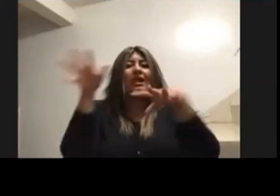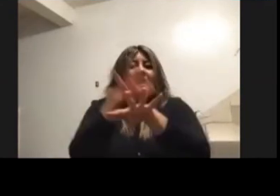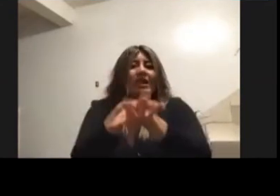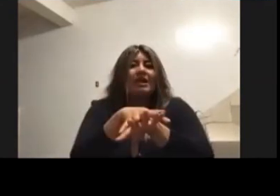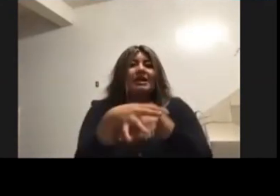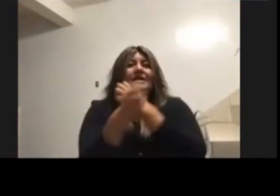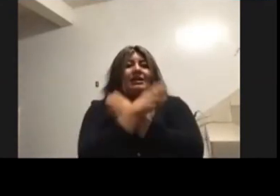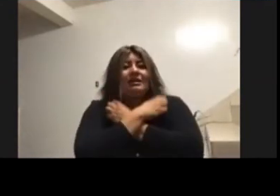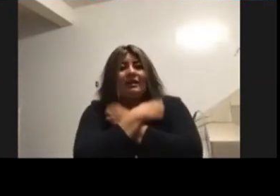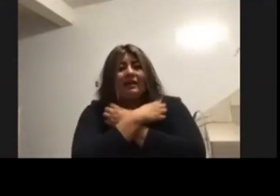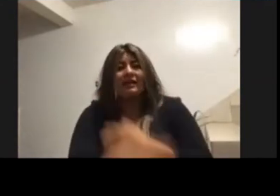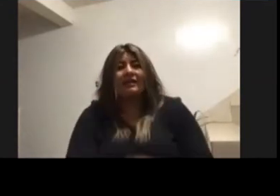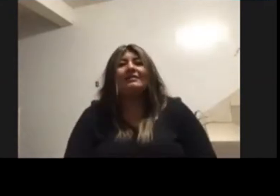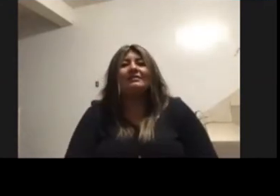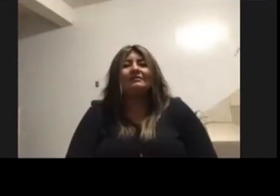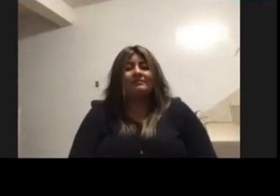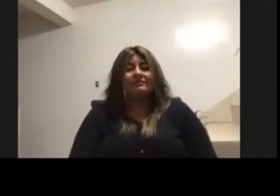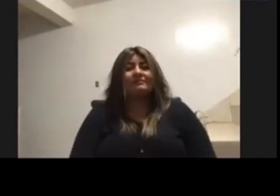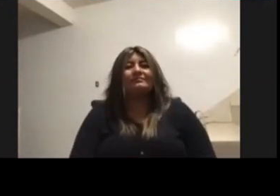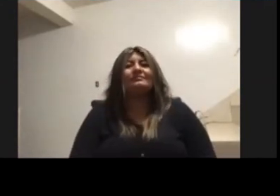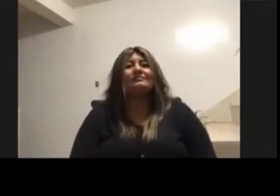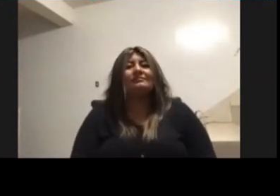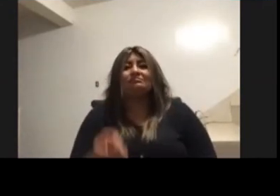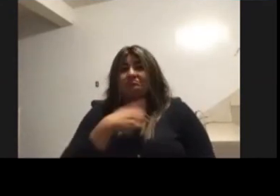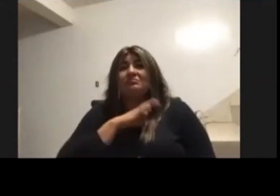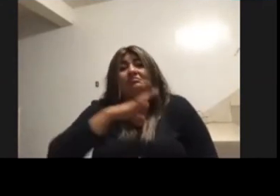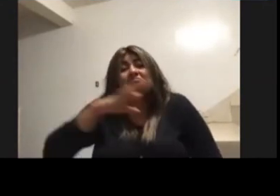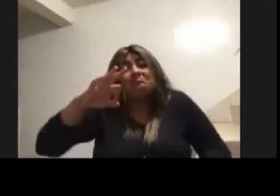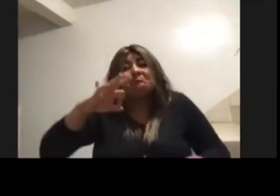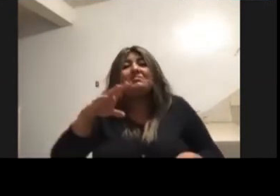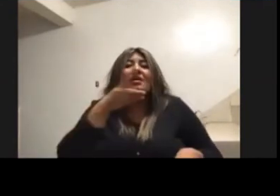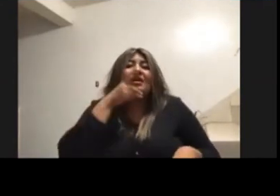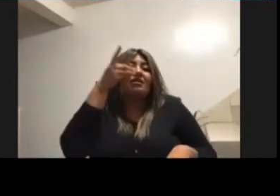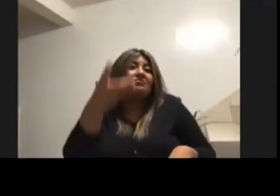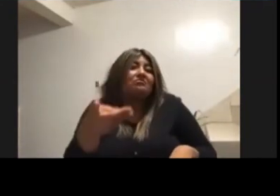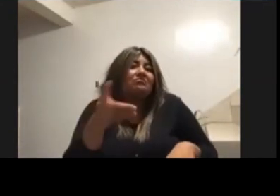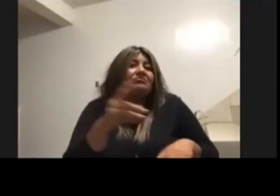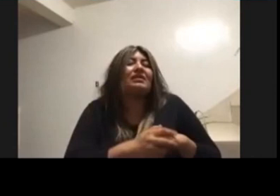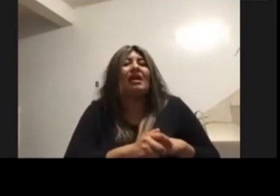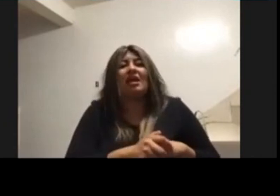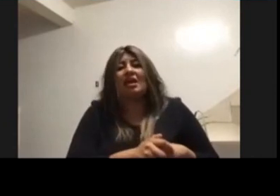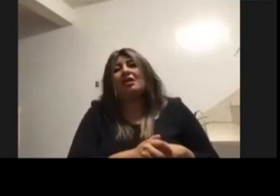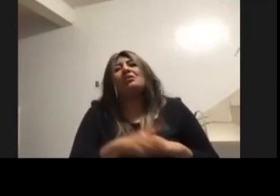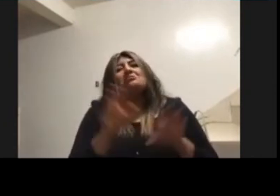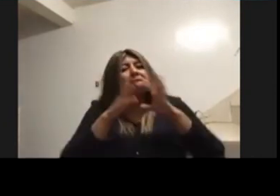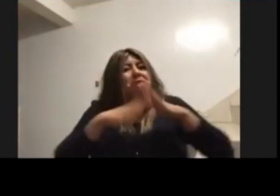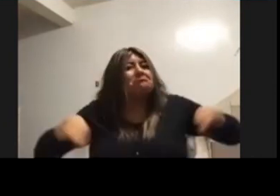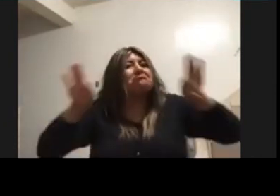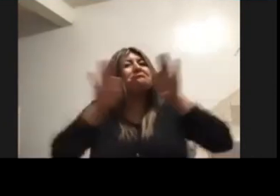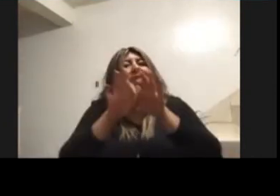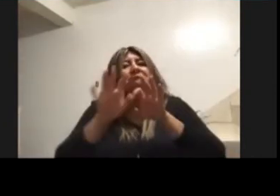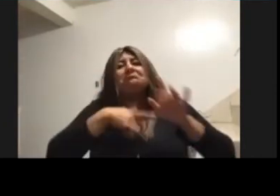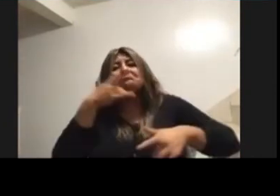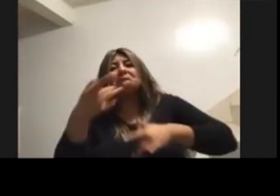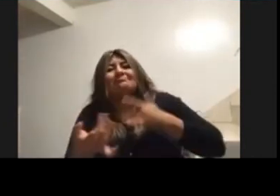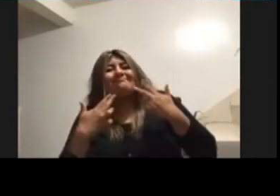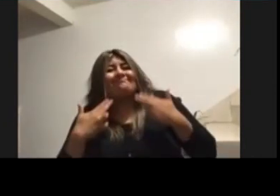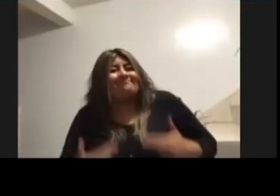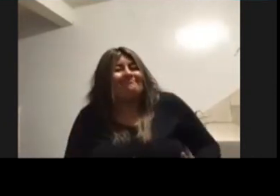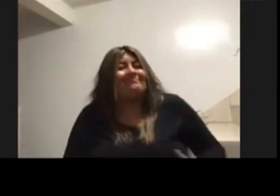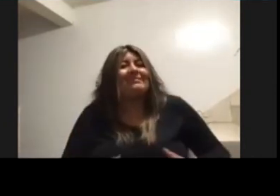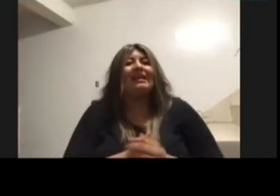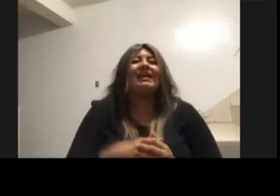diversificado. Yo podría decir eso, depende de esa sensibilización, depende de que creamos que es posible y